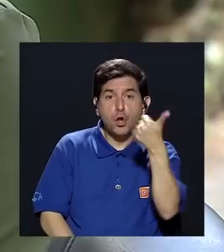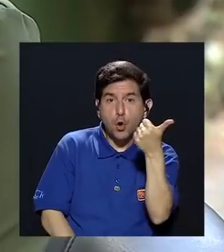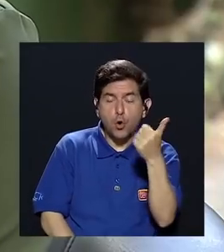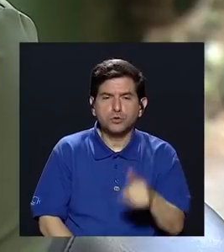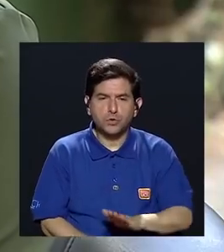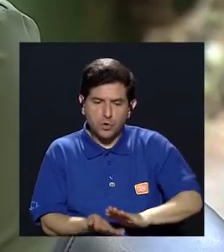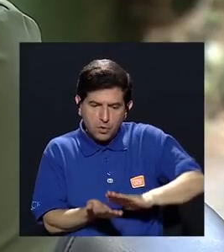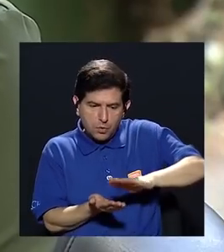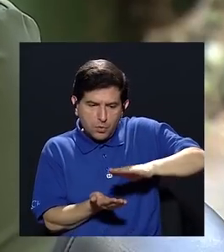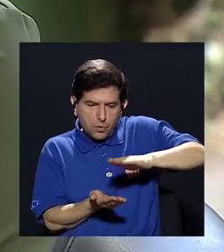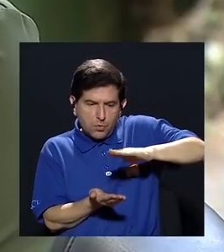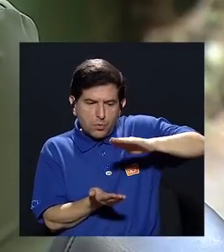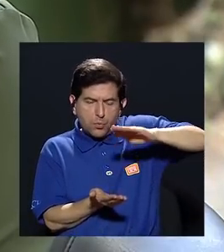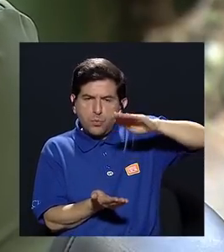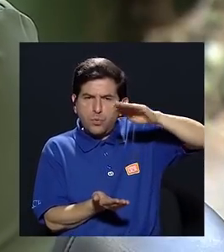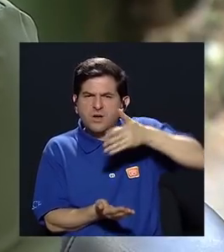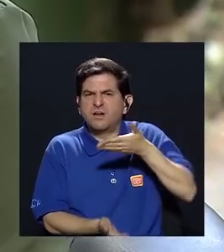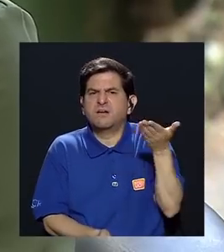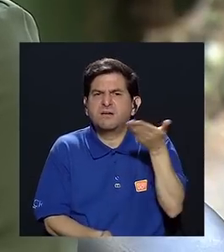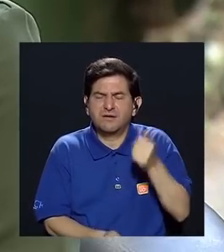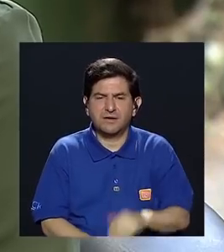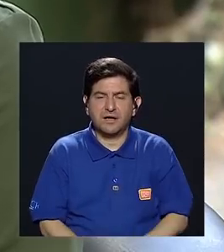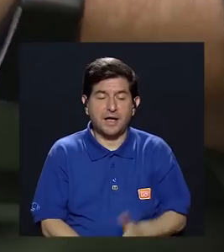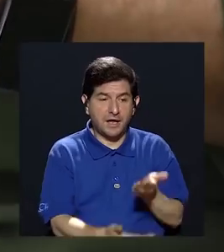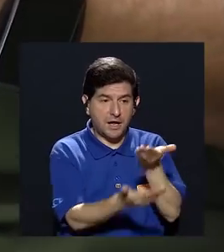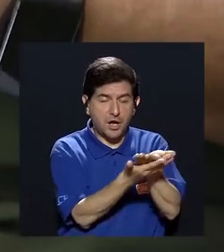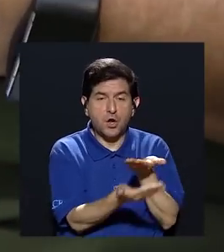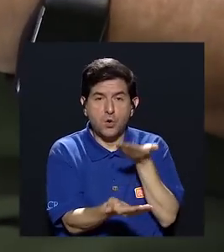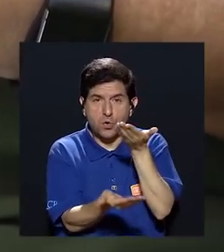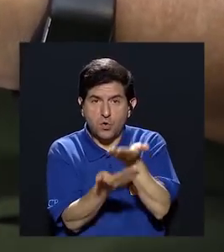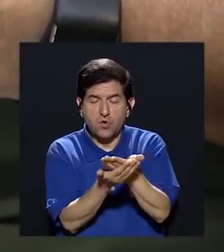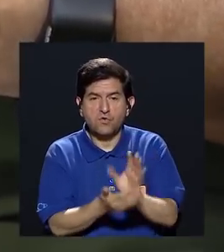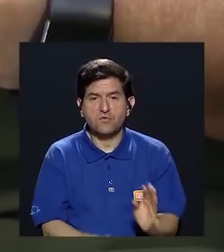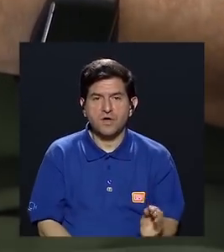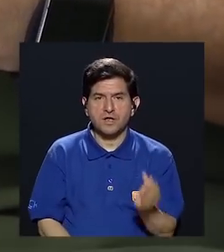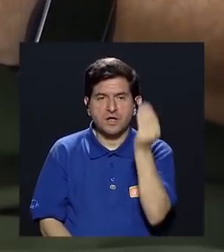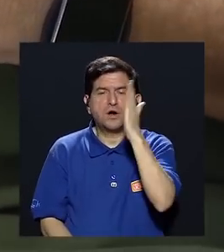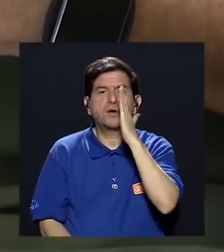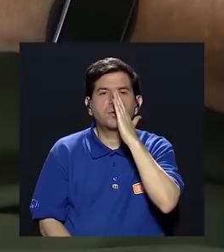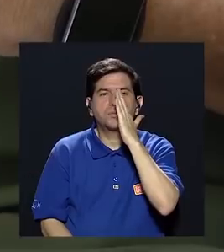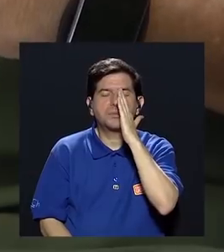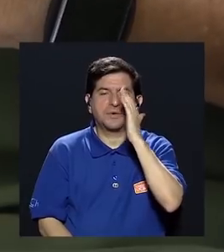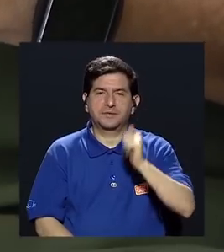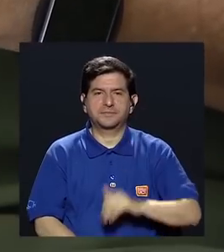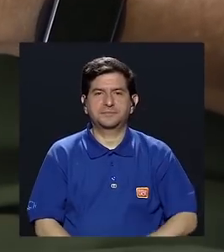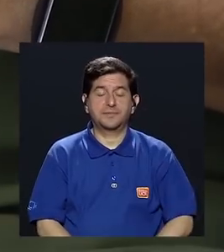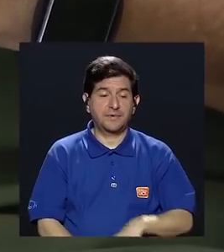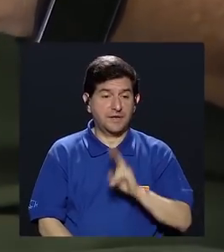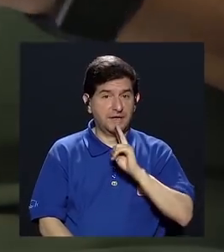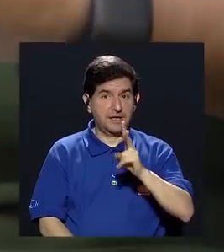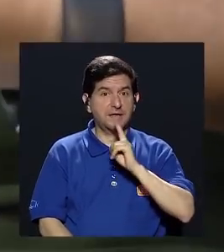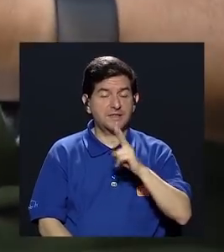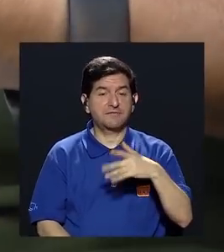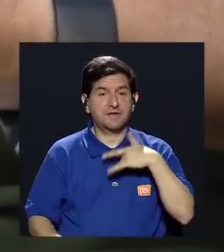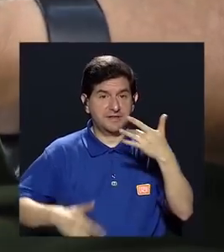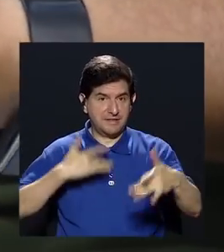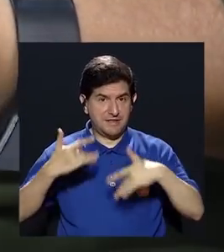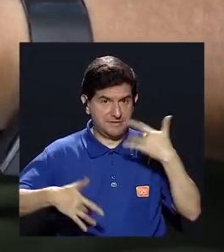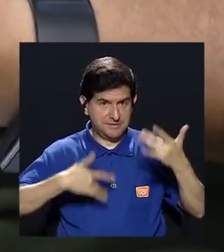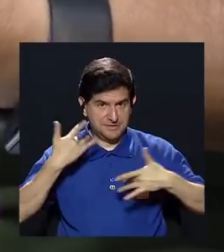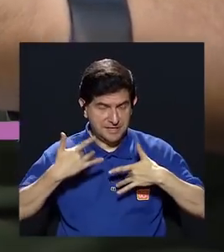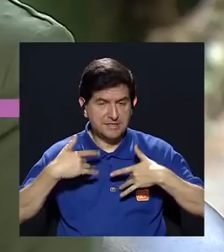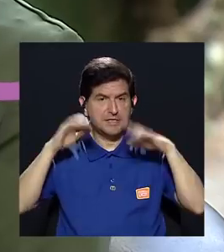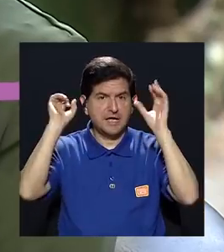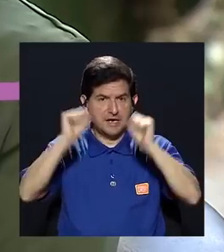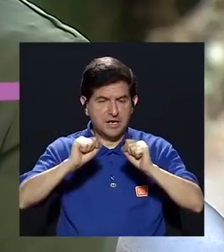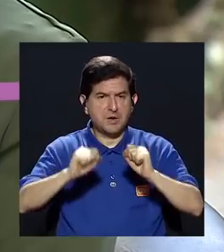es incrementar la oferta hacia las adolescentes madres, que realmente se sientan